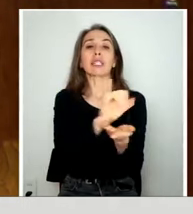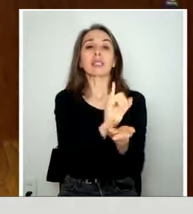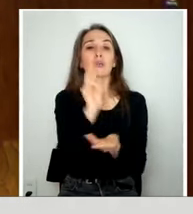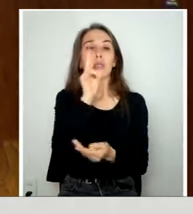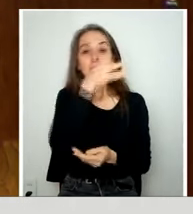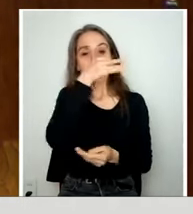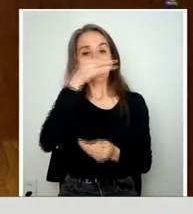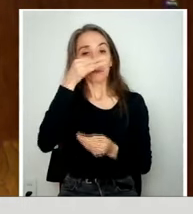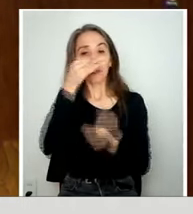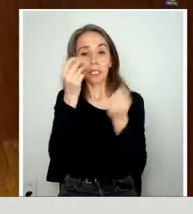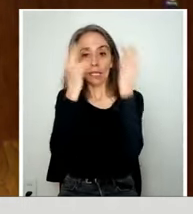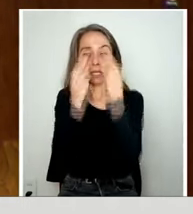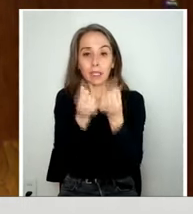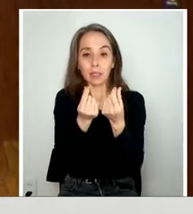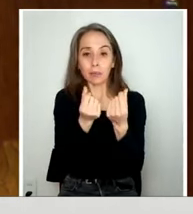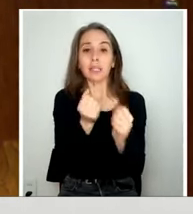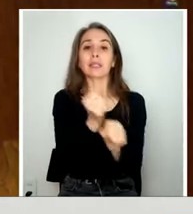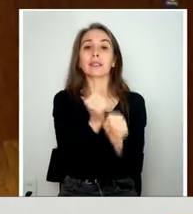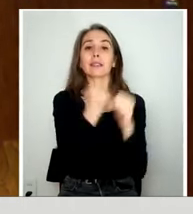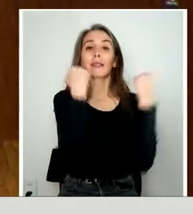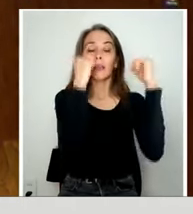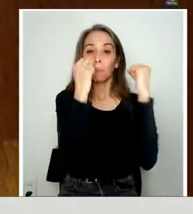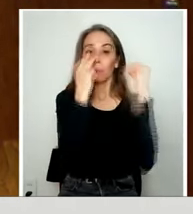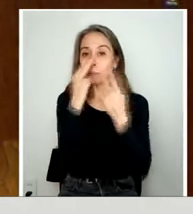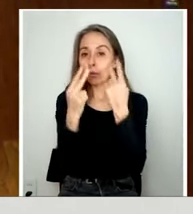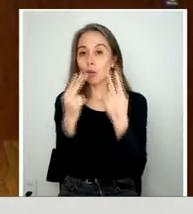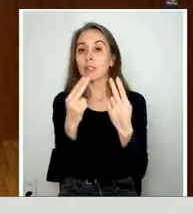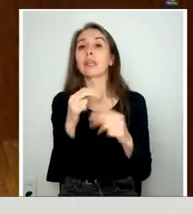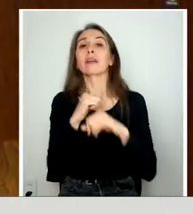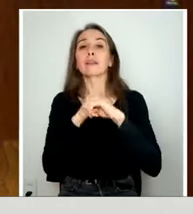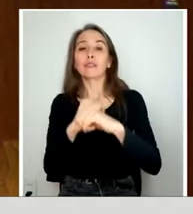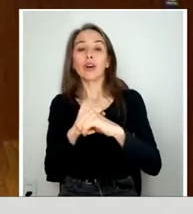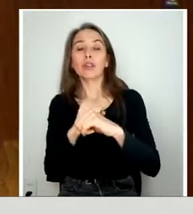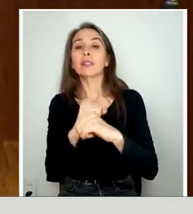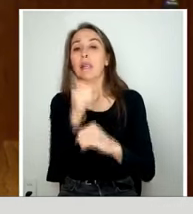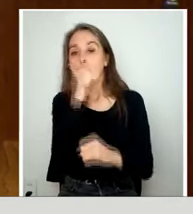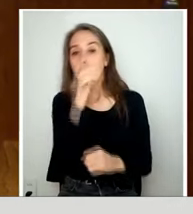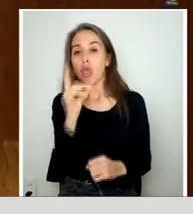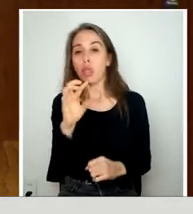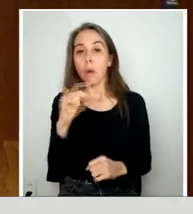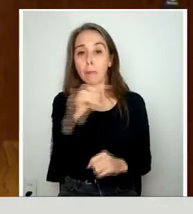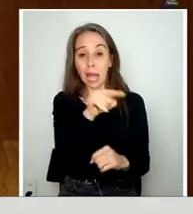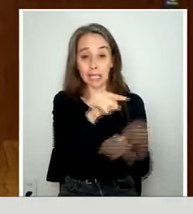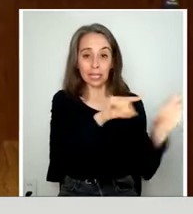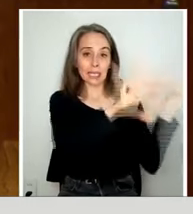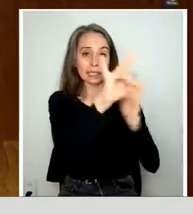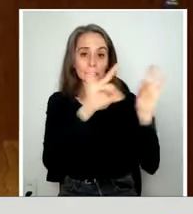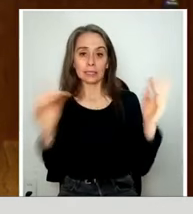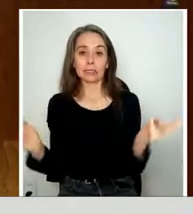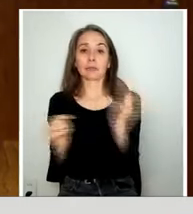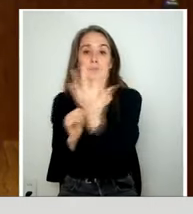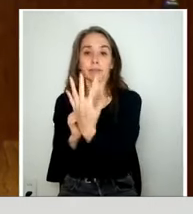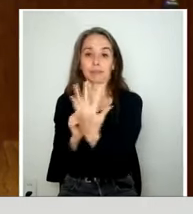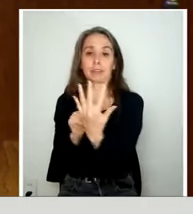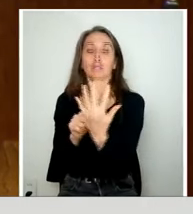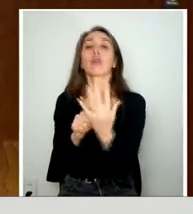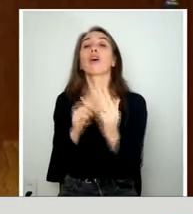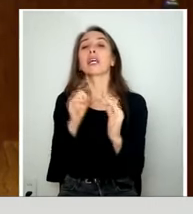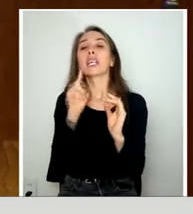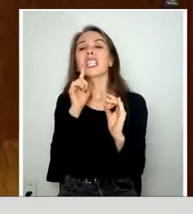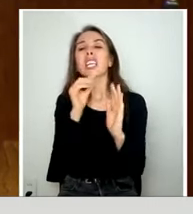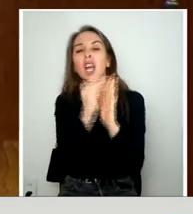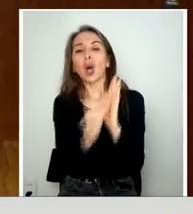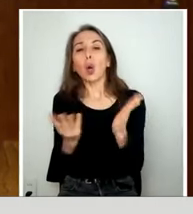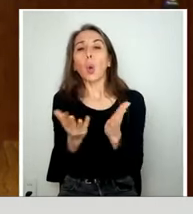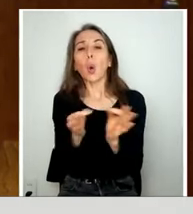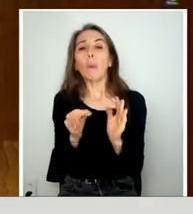desarrollan actividades relacionadas al conocimiento de las áreas antidopas y que debe desempeñar la comisión en la forma que lo determinen sus estatutos se especifican